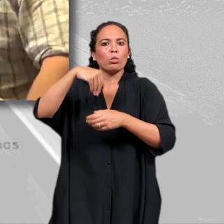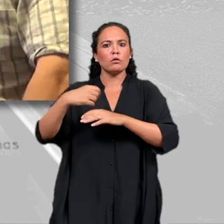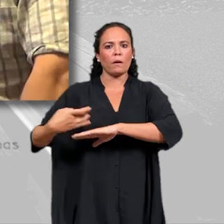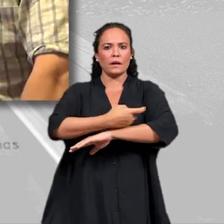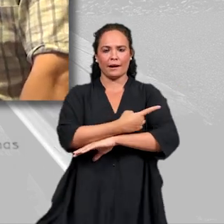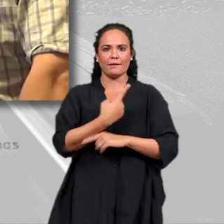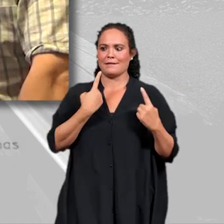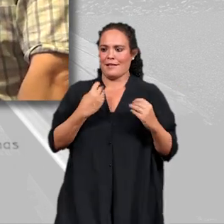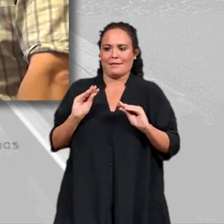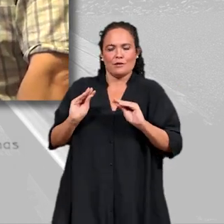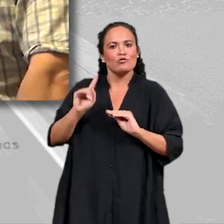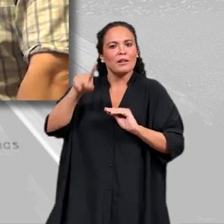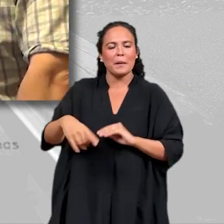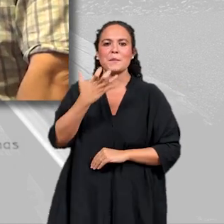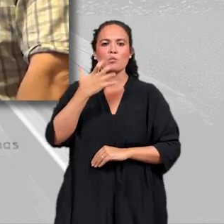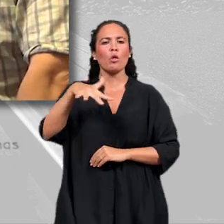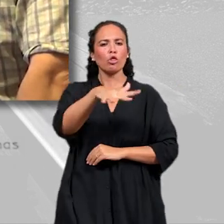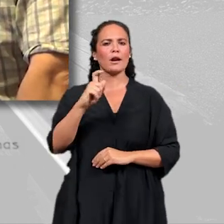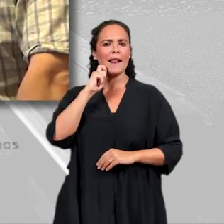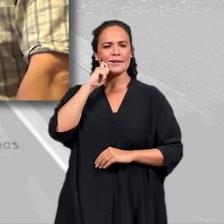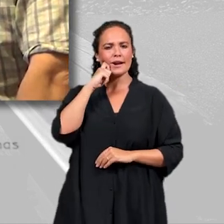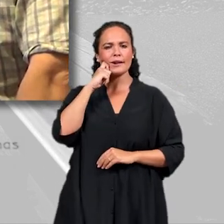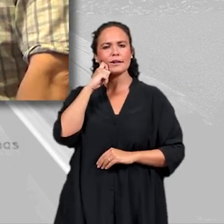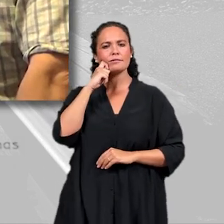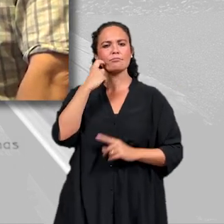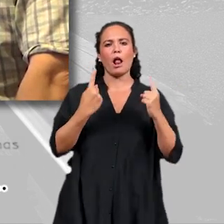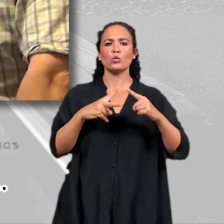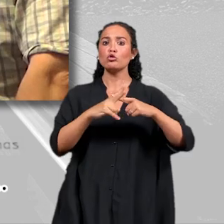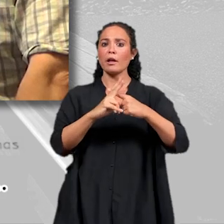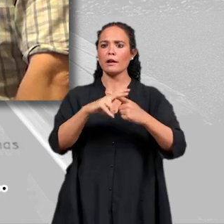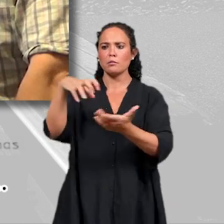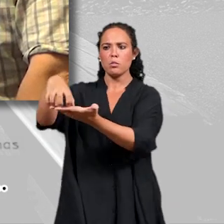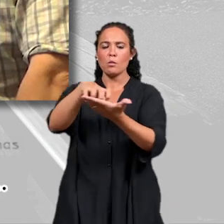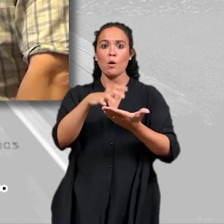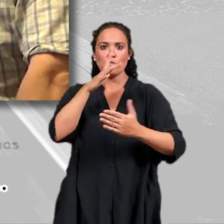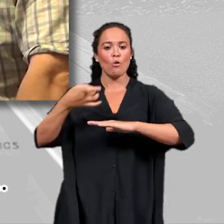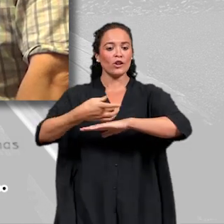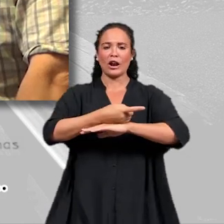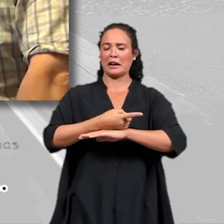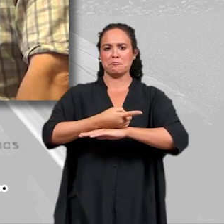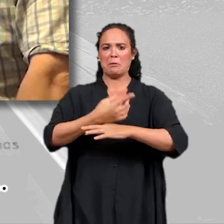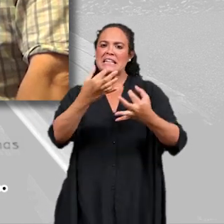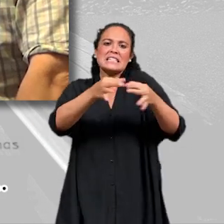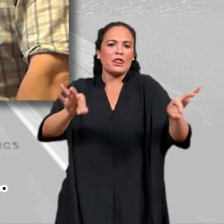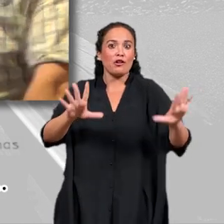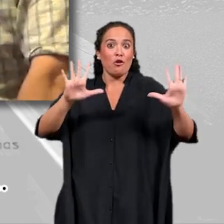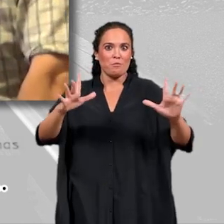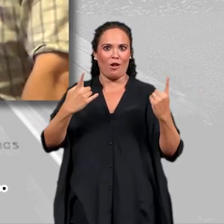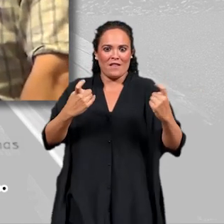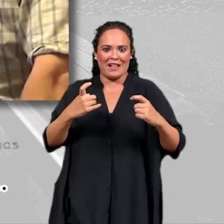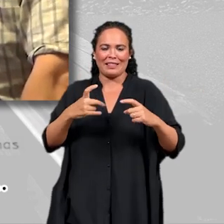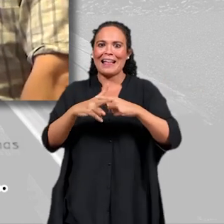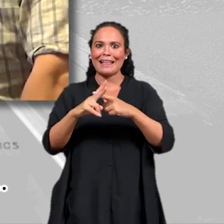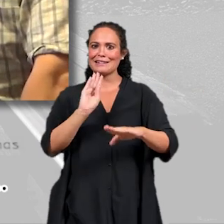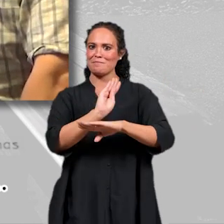hecho de que, por ejemplo, en las Arenas se instalasen ahí unos pequeños talleres, claro, era un ferrocarril modesto, pero no dejaban de tener la necesidad de